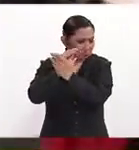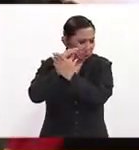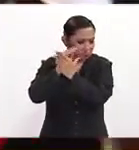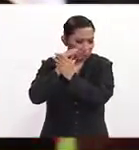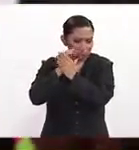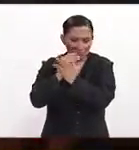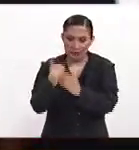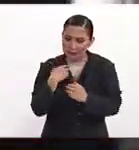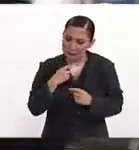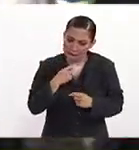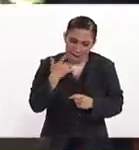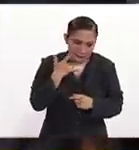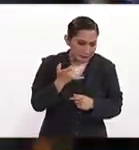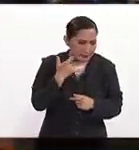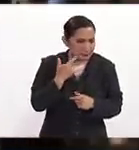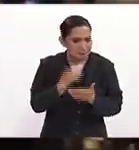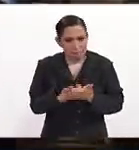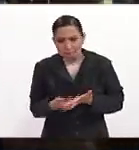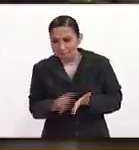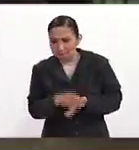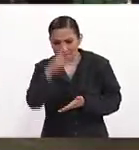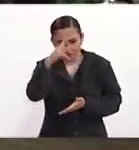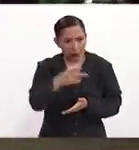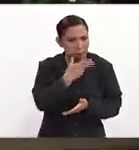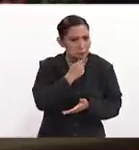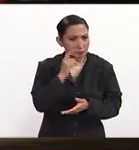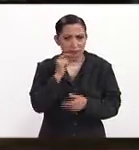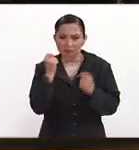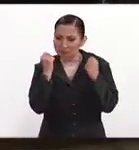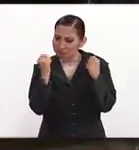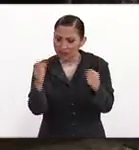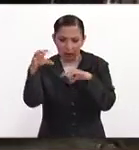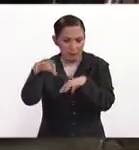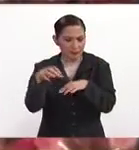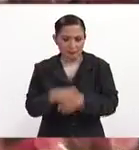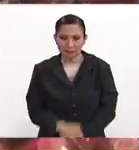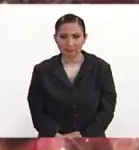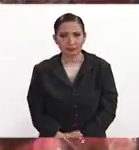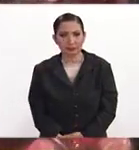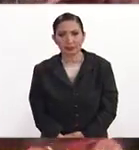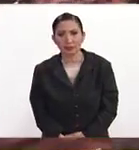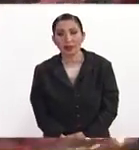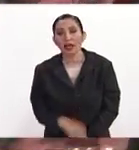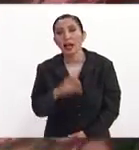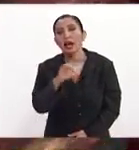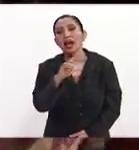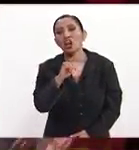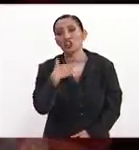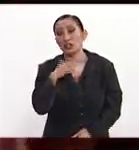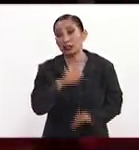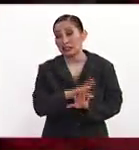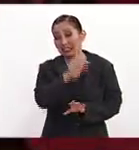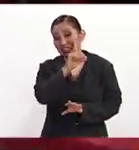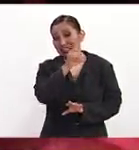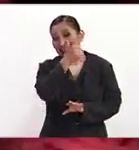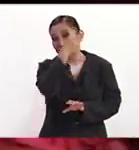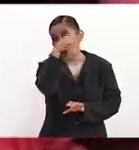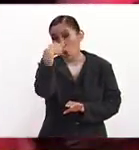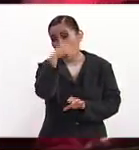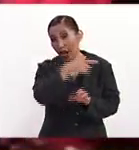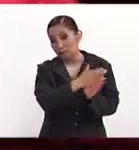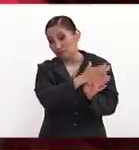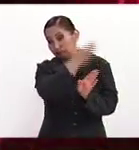de los mexicanos y las mexicanas, eso el agua no la quita. Don Carlos Valdés, a más de 36 horas de